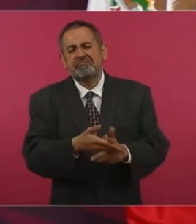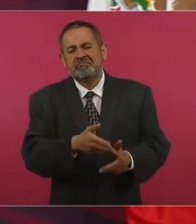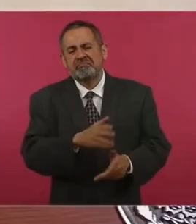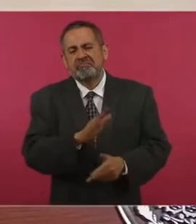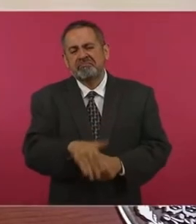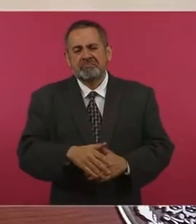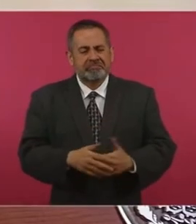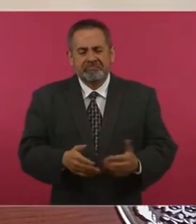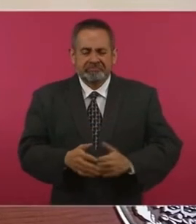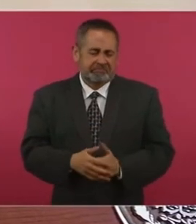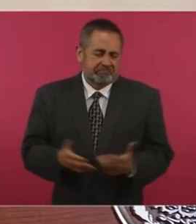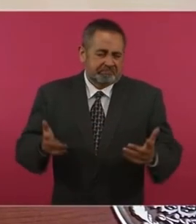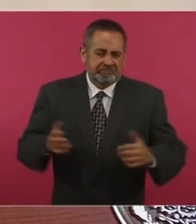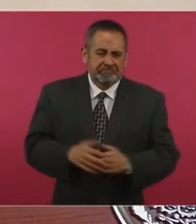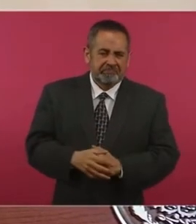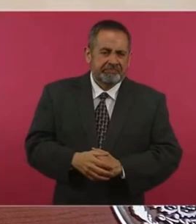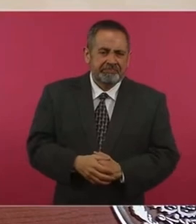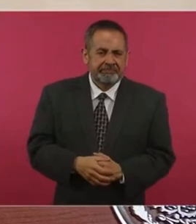es muy difícil